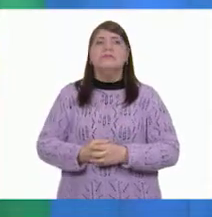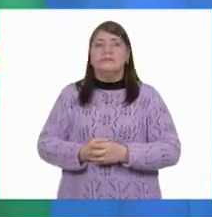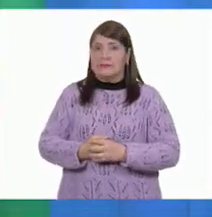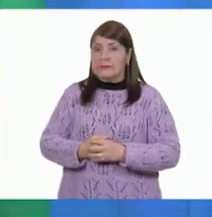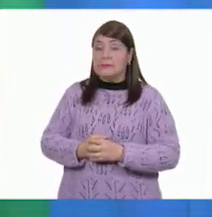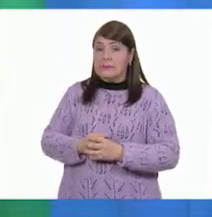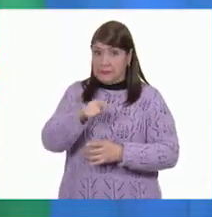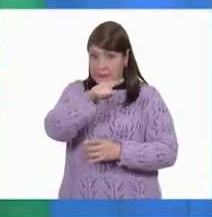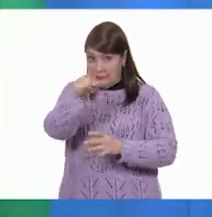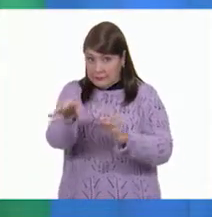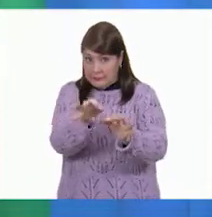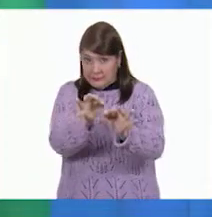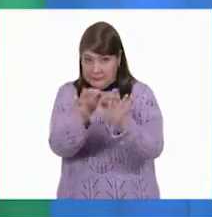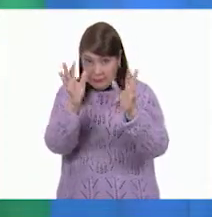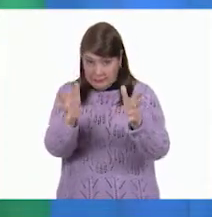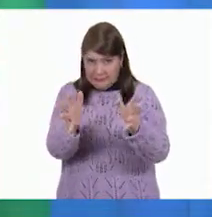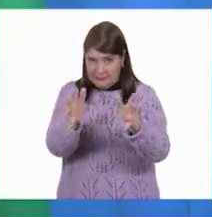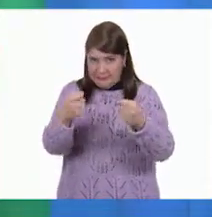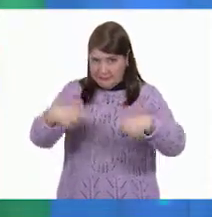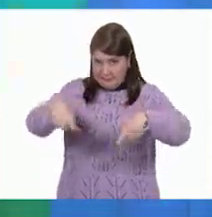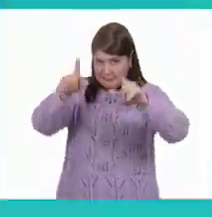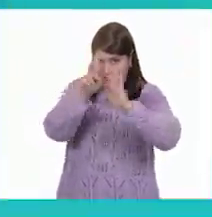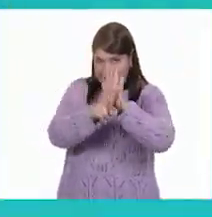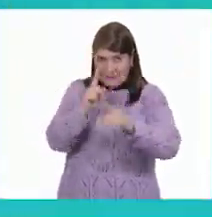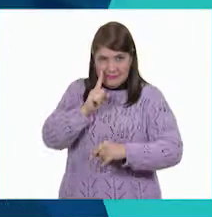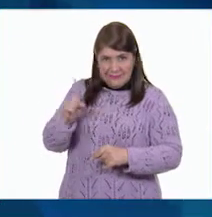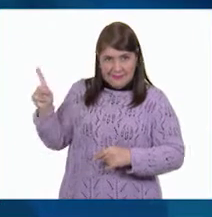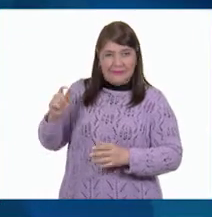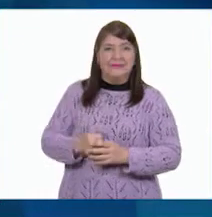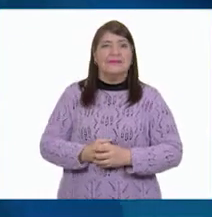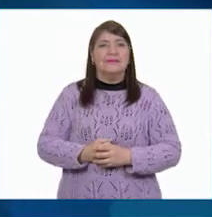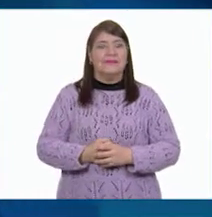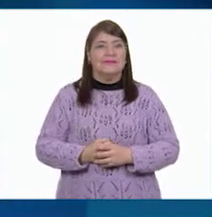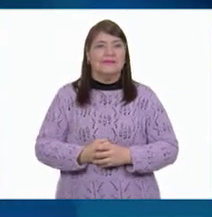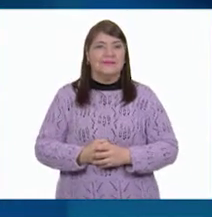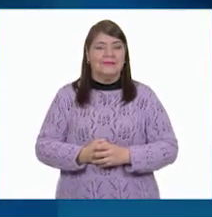¿En casa ya están listos? ¡Corre video!